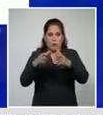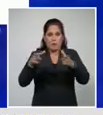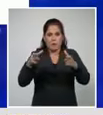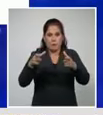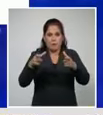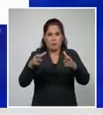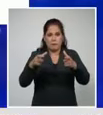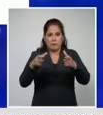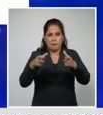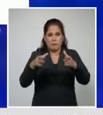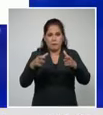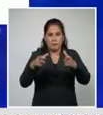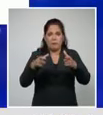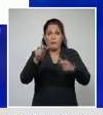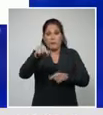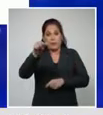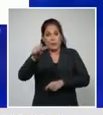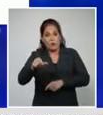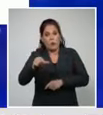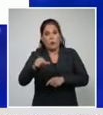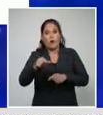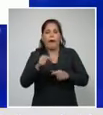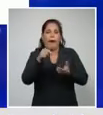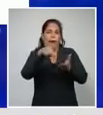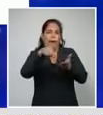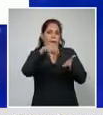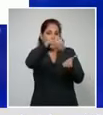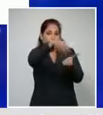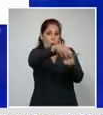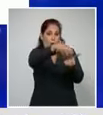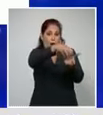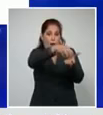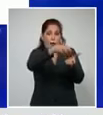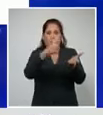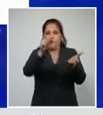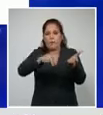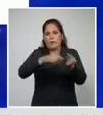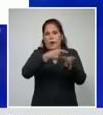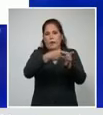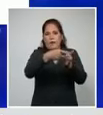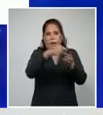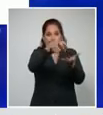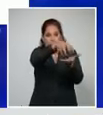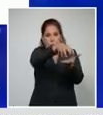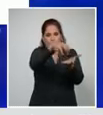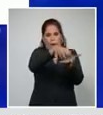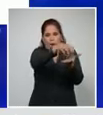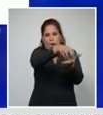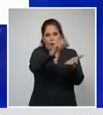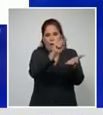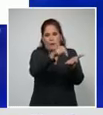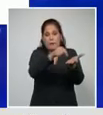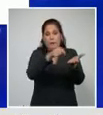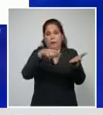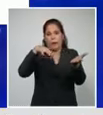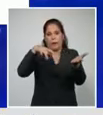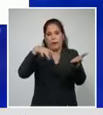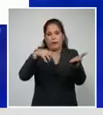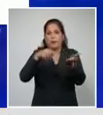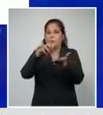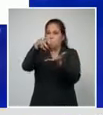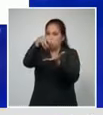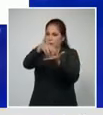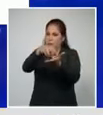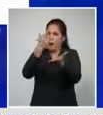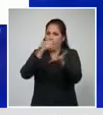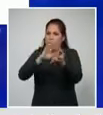todavía de eventos activos, 6 eventos, la provincia de Artemisa con